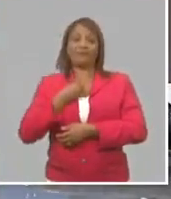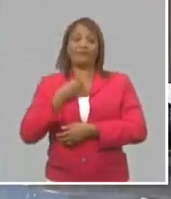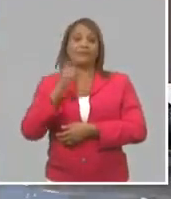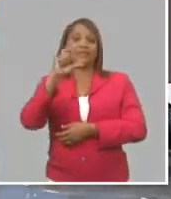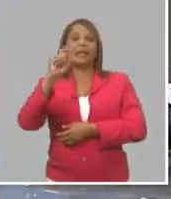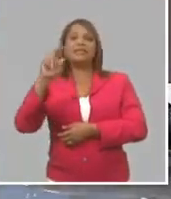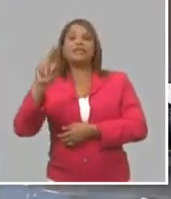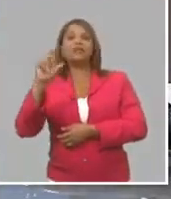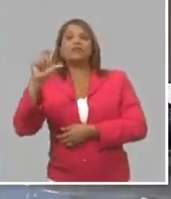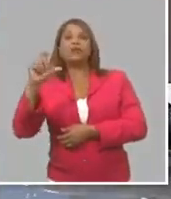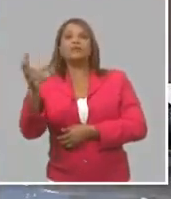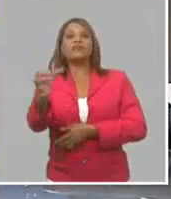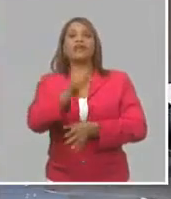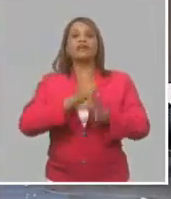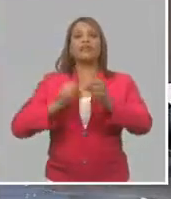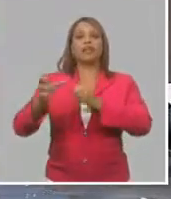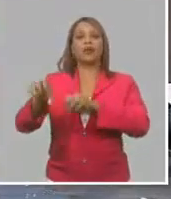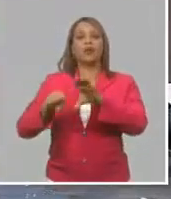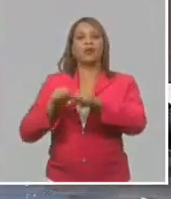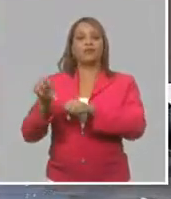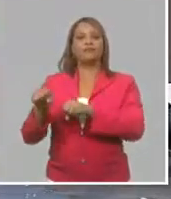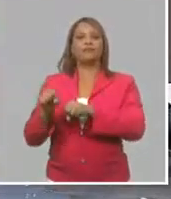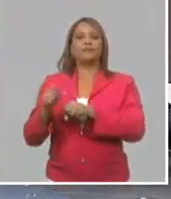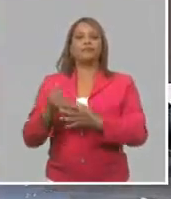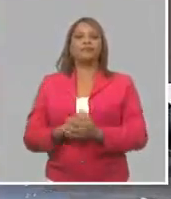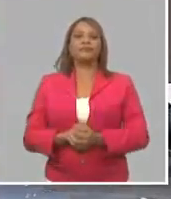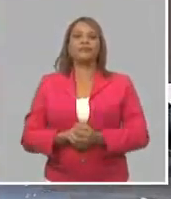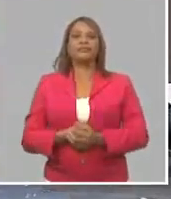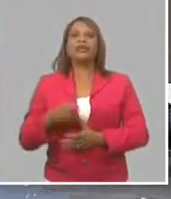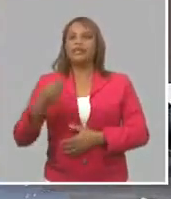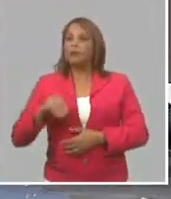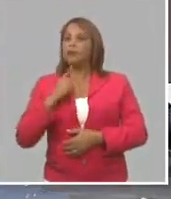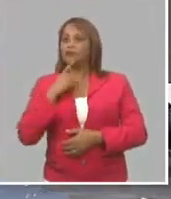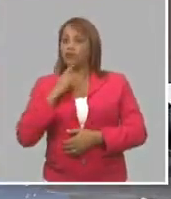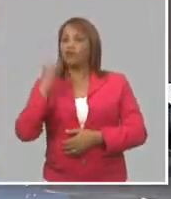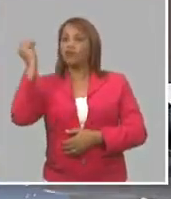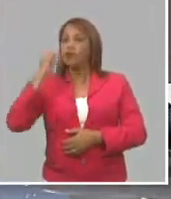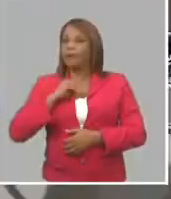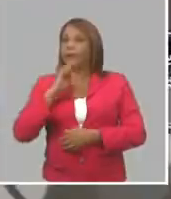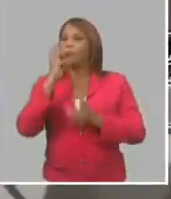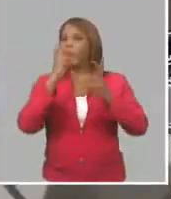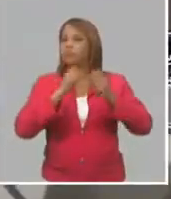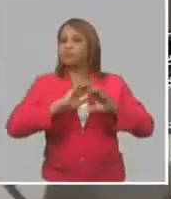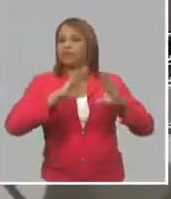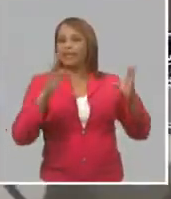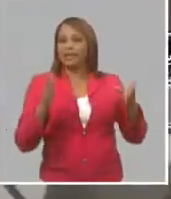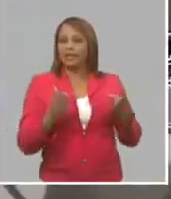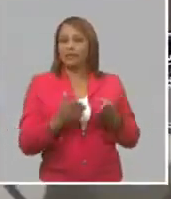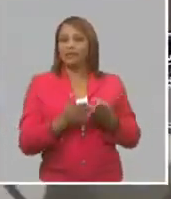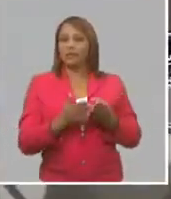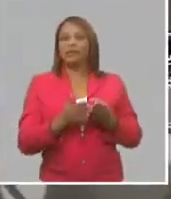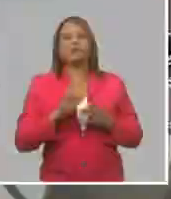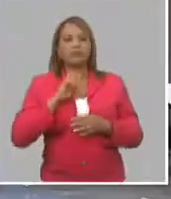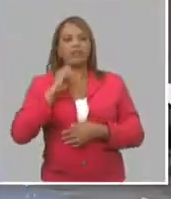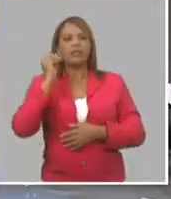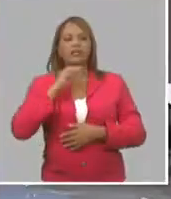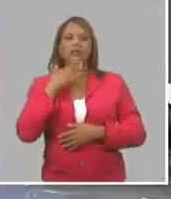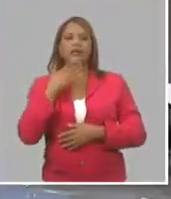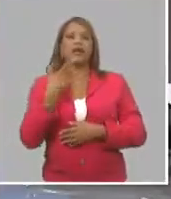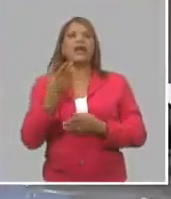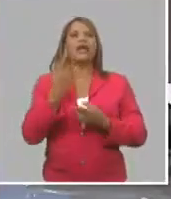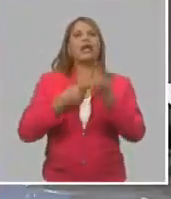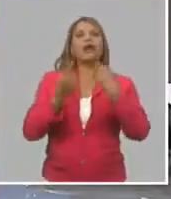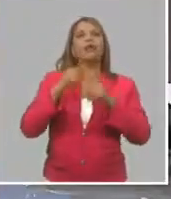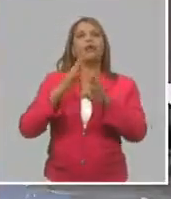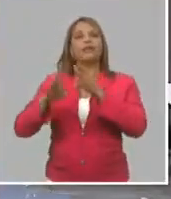se recoge aprovecho para decirte que nosotros tenemos calculado incluso es lo que está pasando en las unidades que es lo que ya está pasando